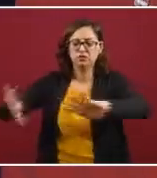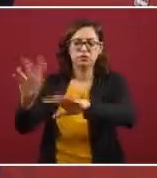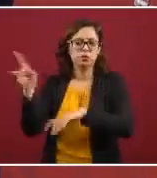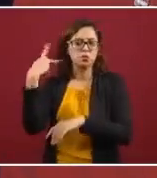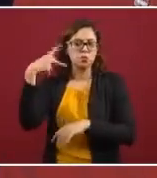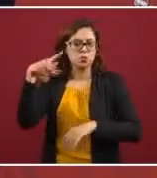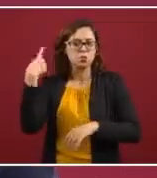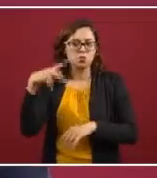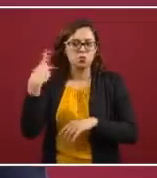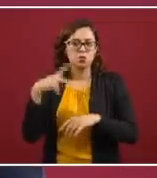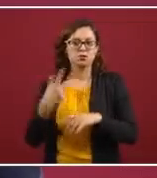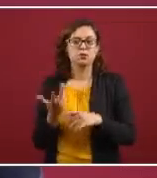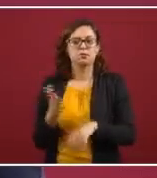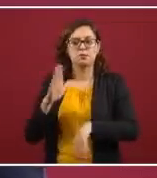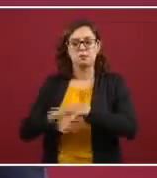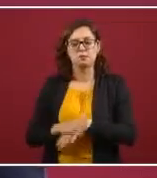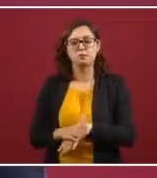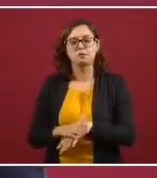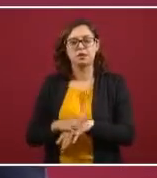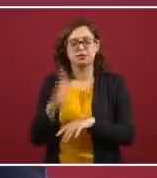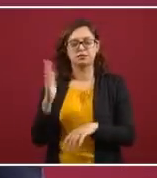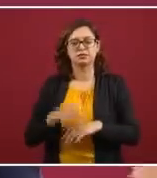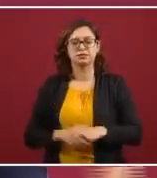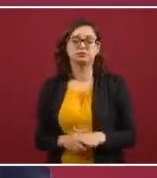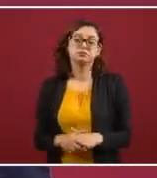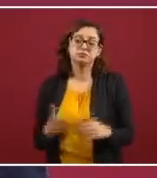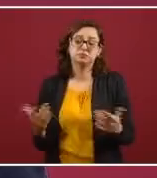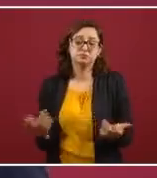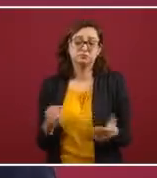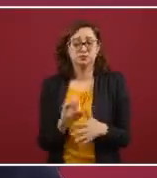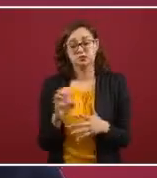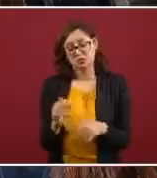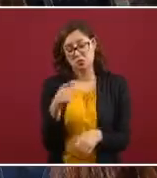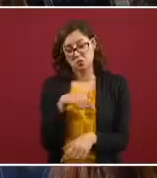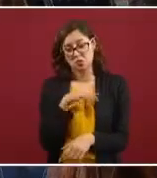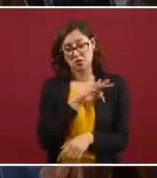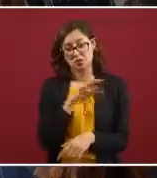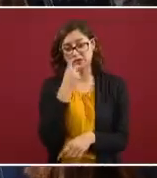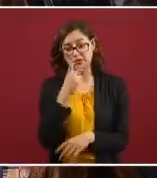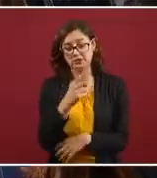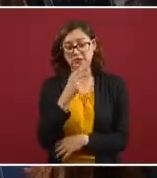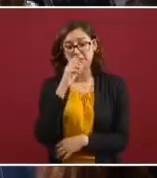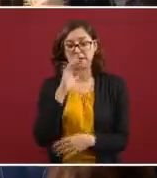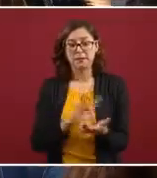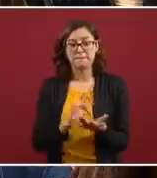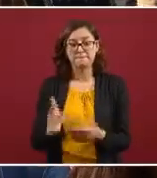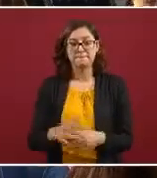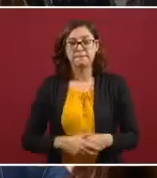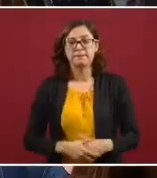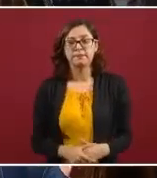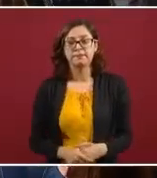fue creciendo hacia otros lados. Entonces, bueno, es lo que le puedo comentar en este momento. Gracias.